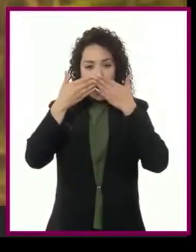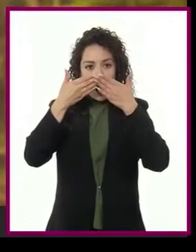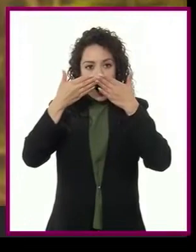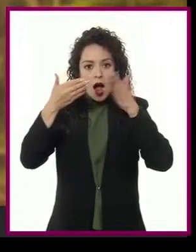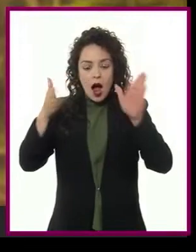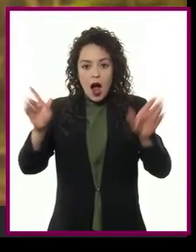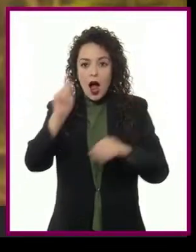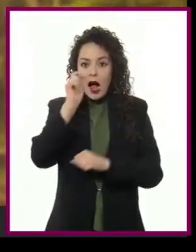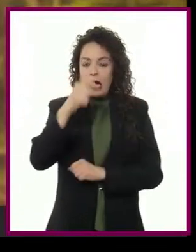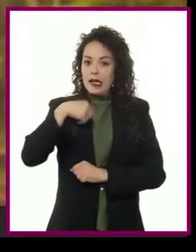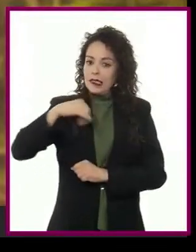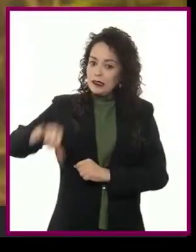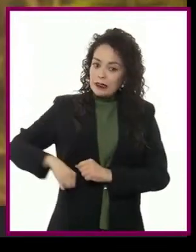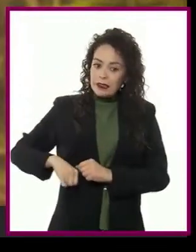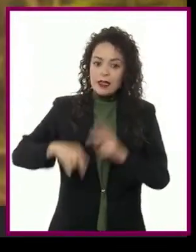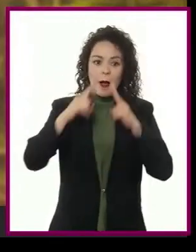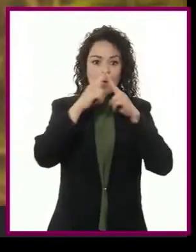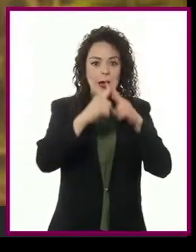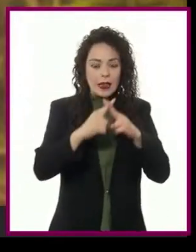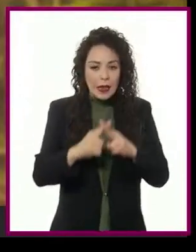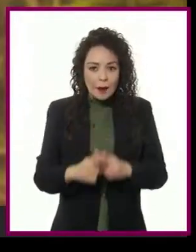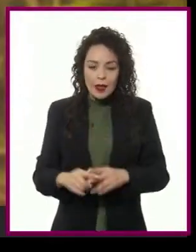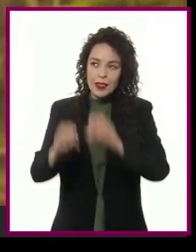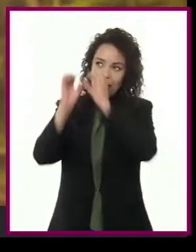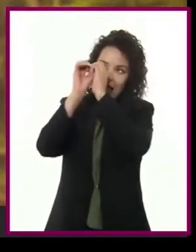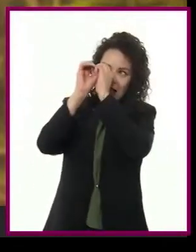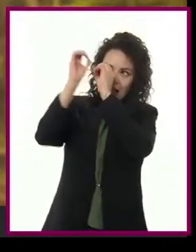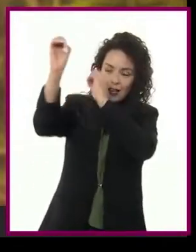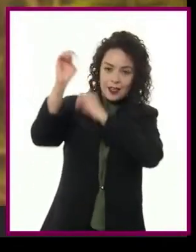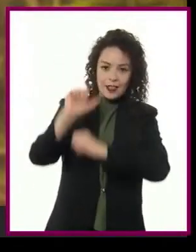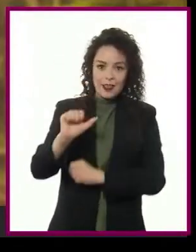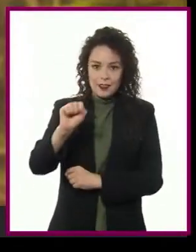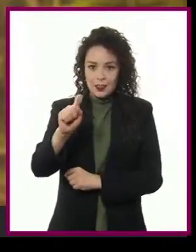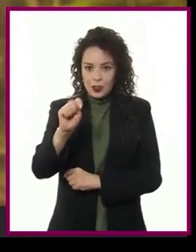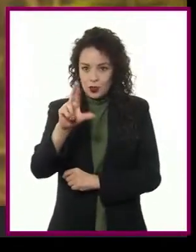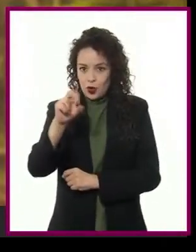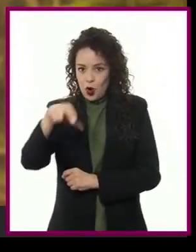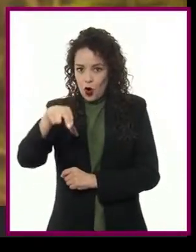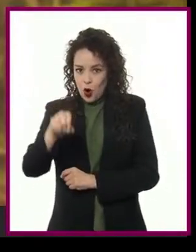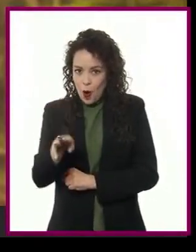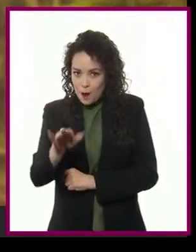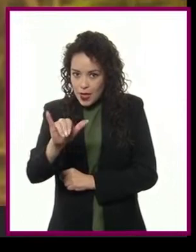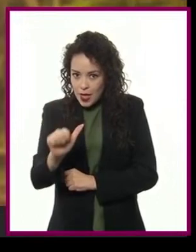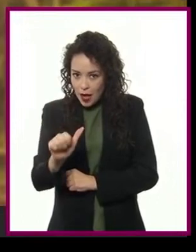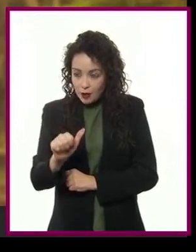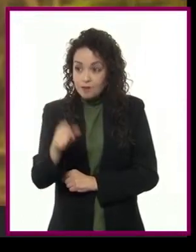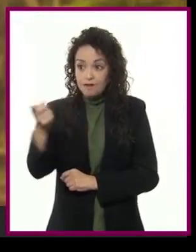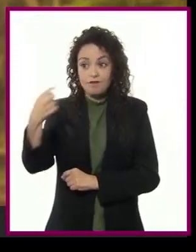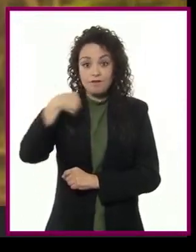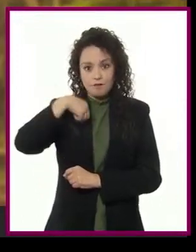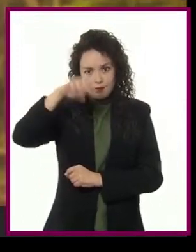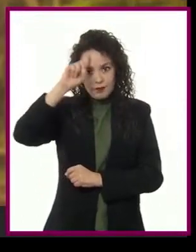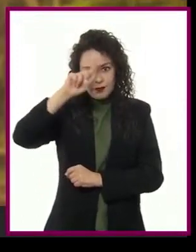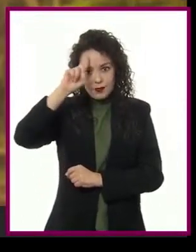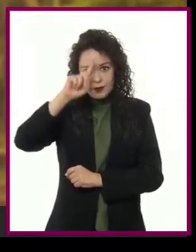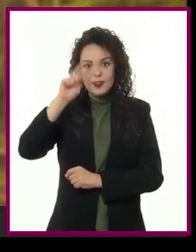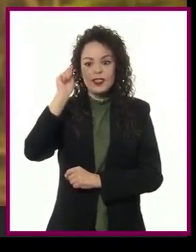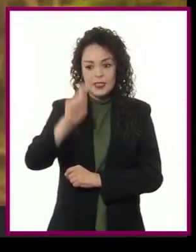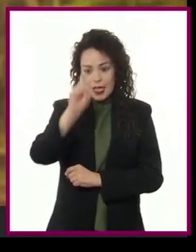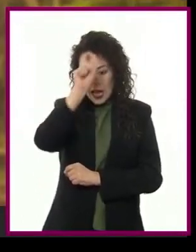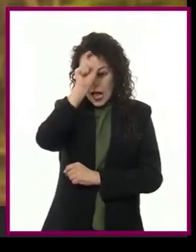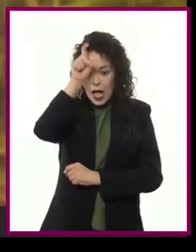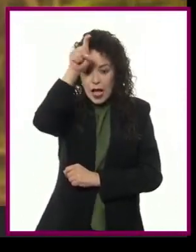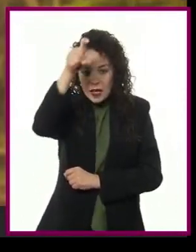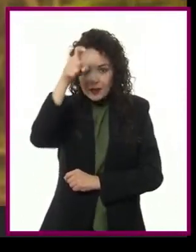las matemáticas y la astronomía. De hecho, él me aconsejó viajar a Egipto para